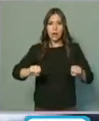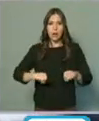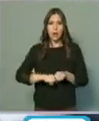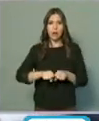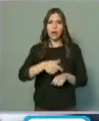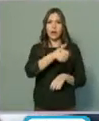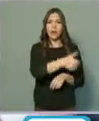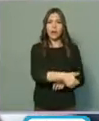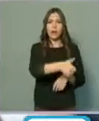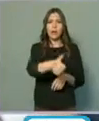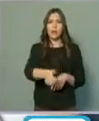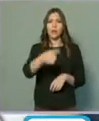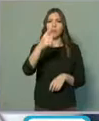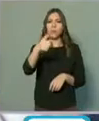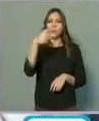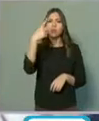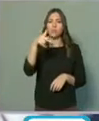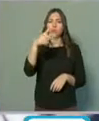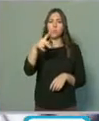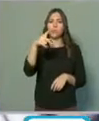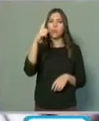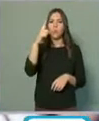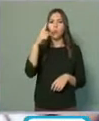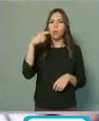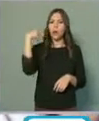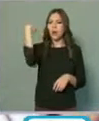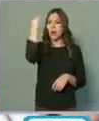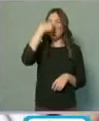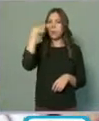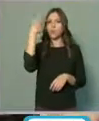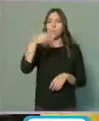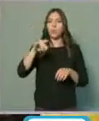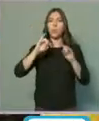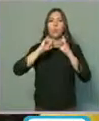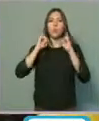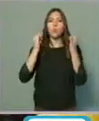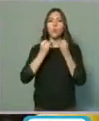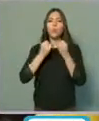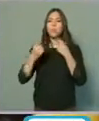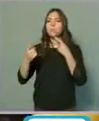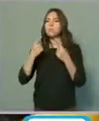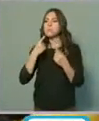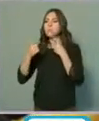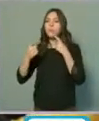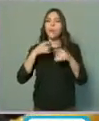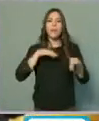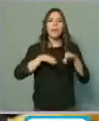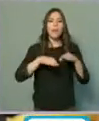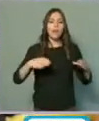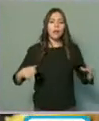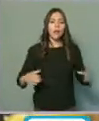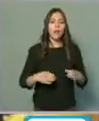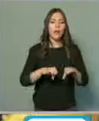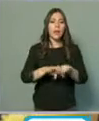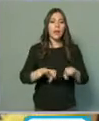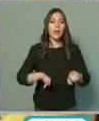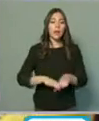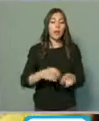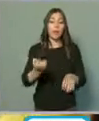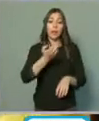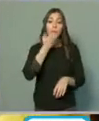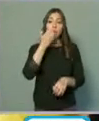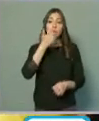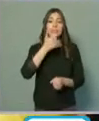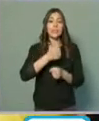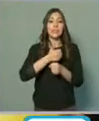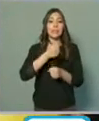ahí nuestra hora de workshop y pudiéramos tener nuestras juntas de trabajo. Potencializó el trabajo en equipo. Estamos hablando de sexto de primaria.